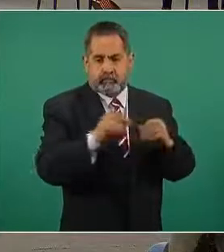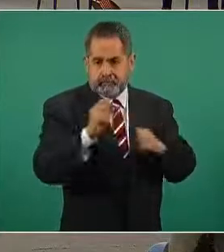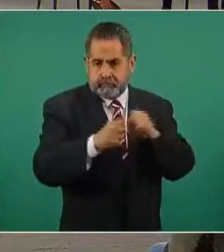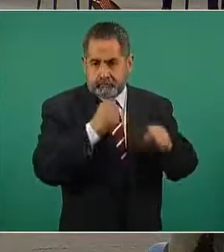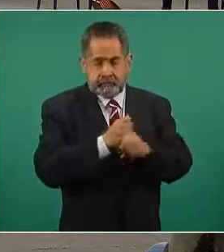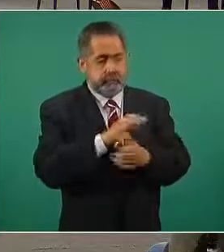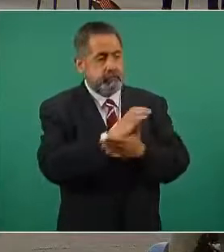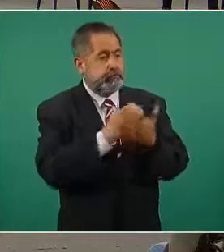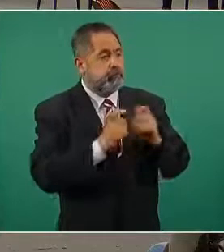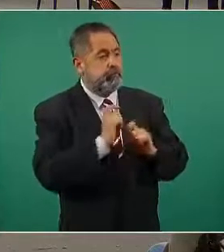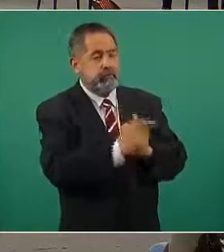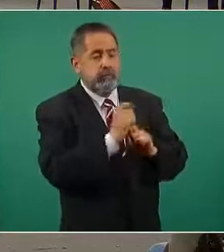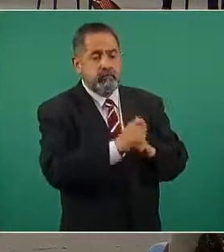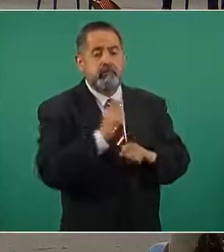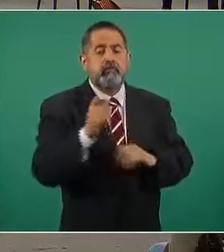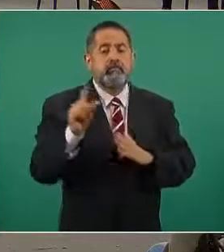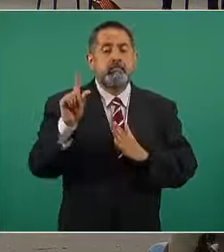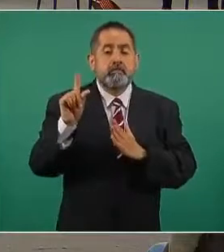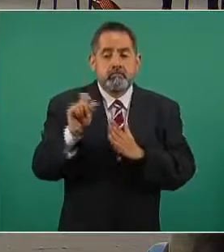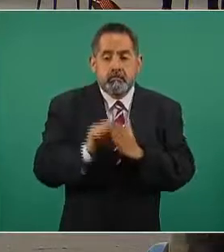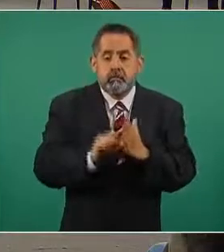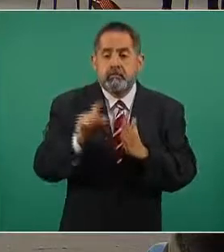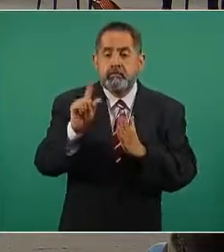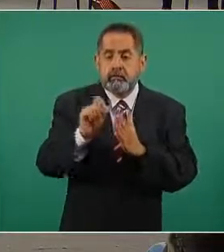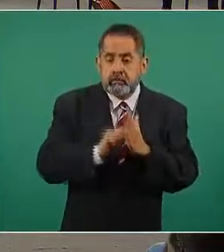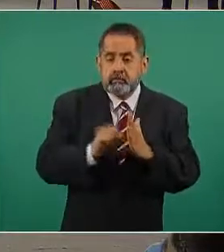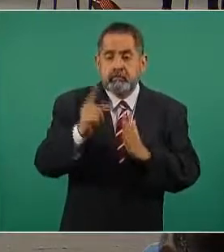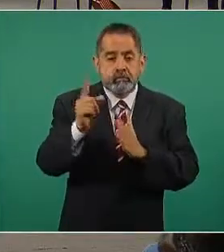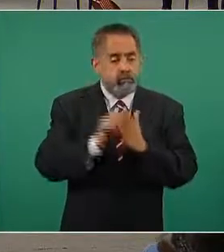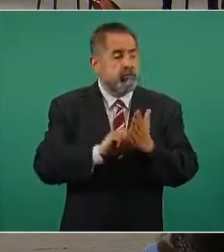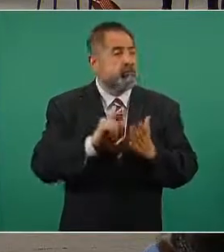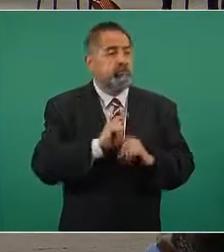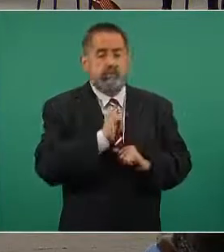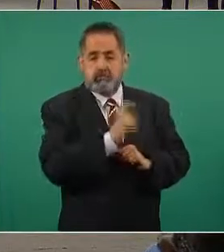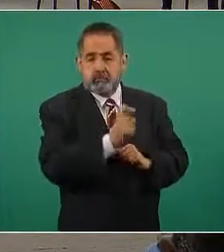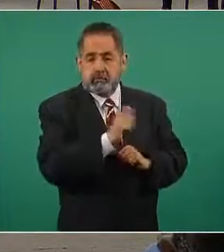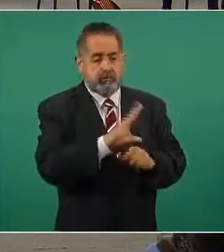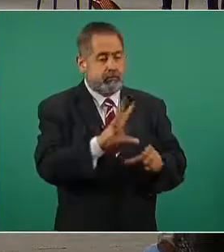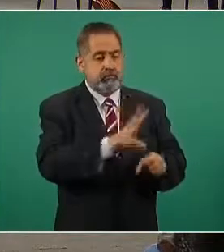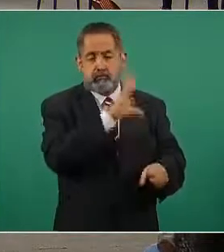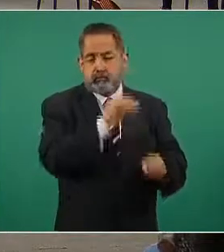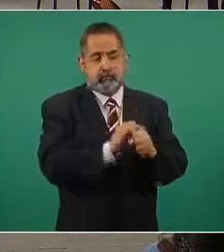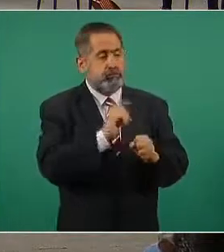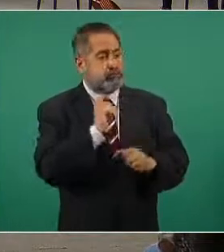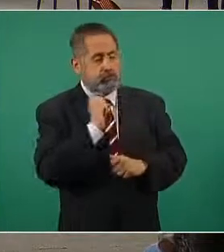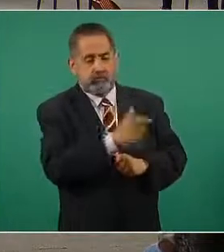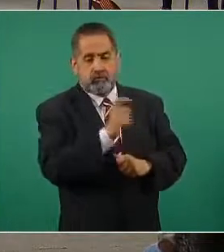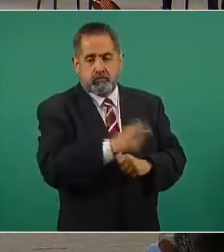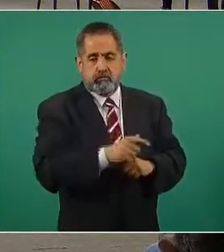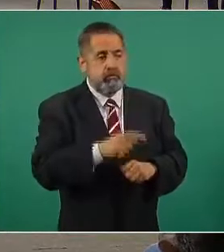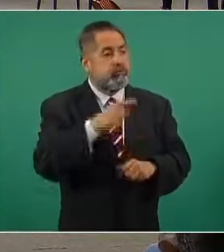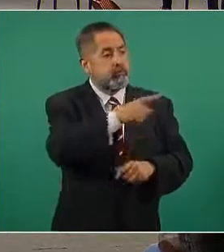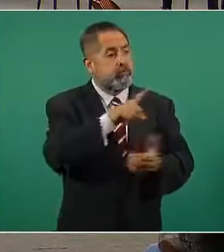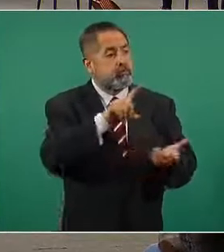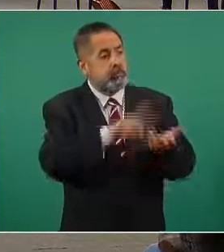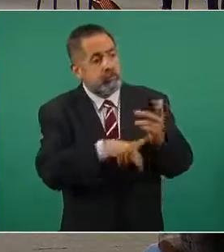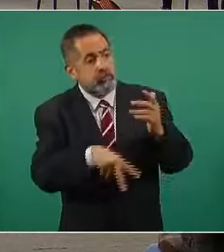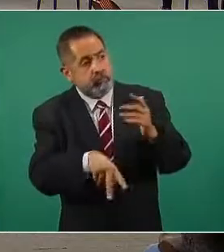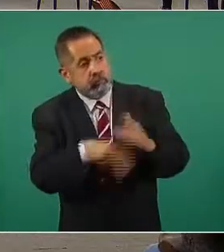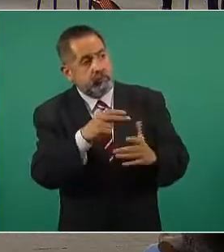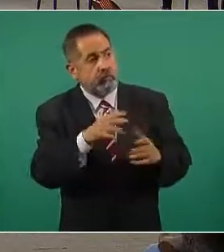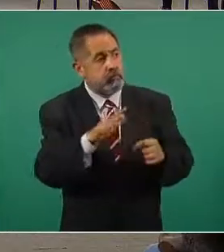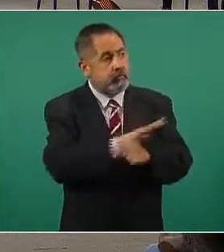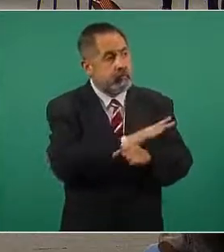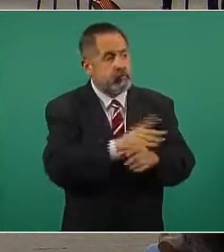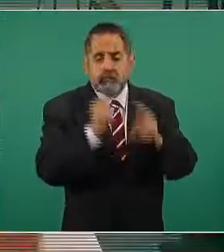de manera mensual en su totalidad, con independencia del número de personas